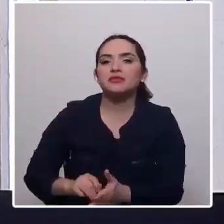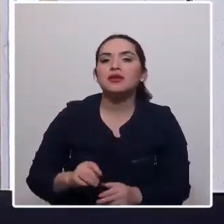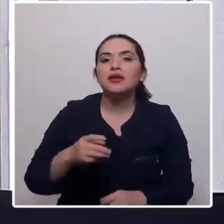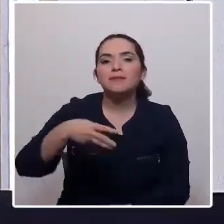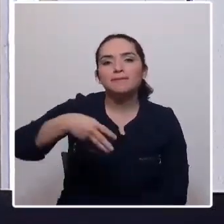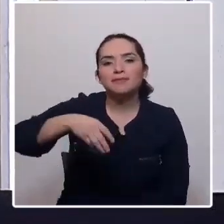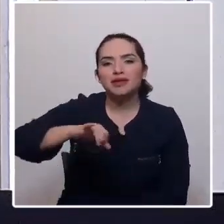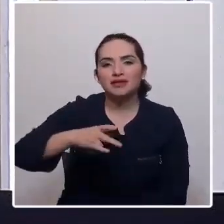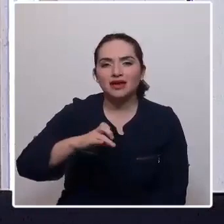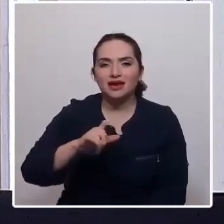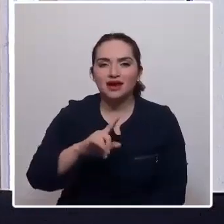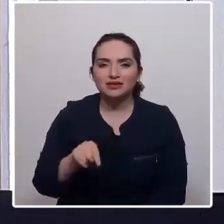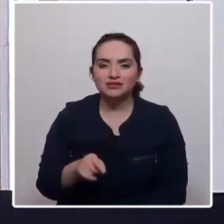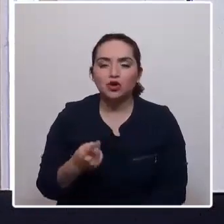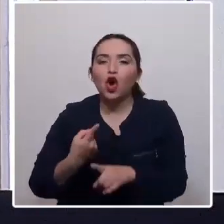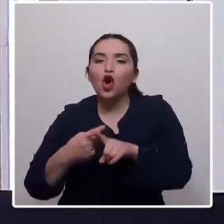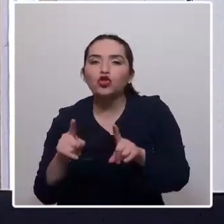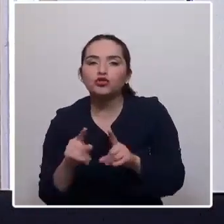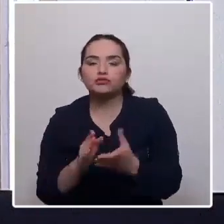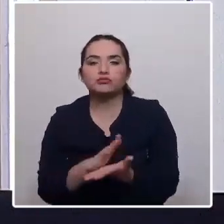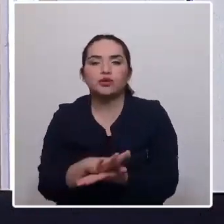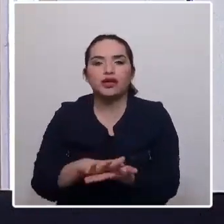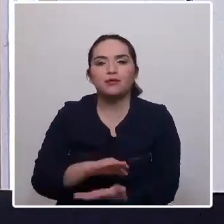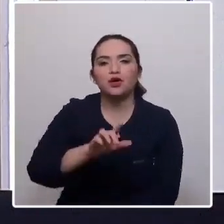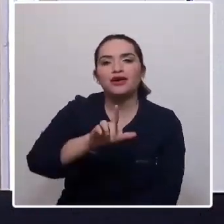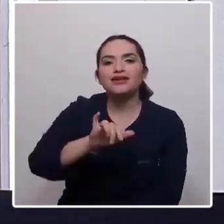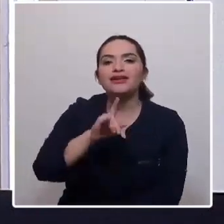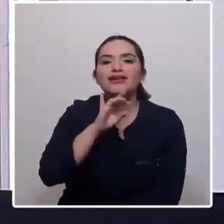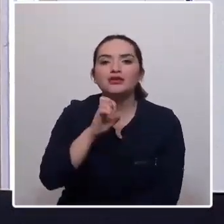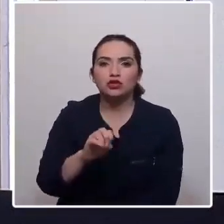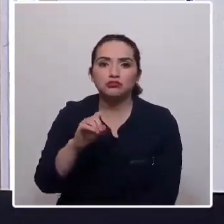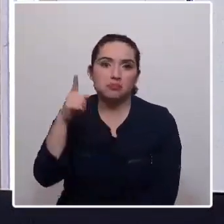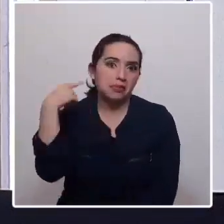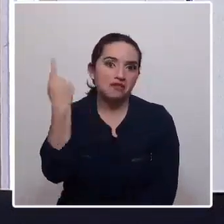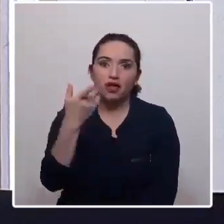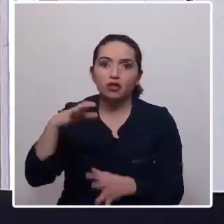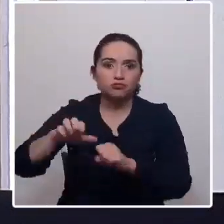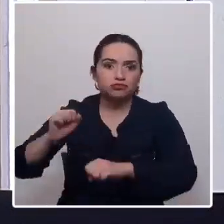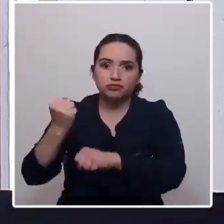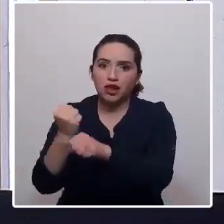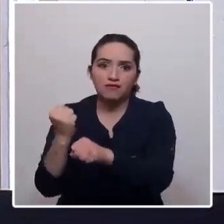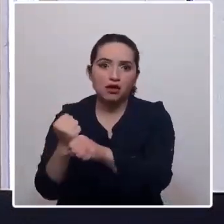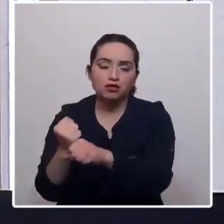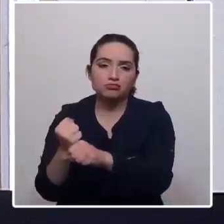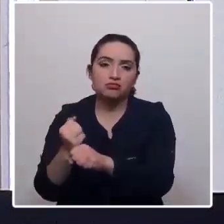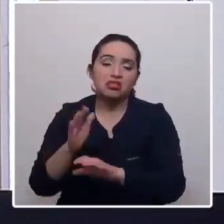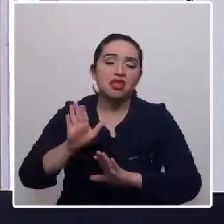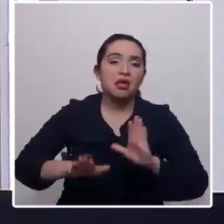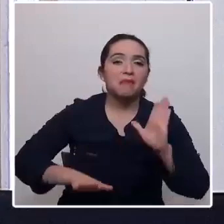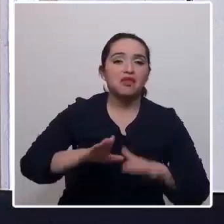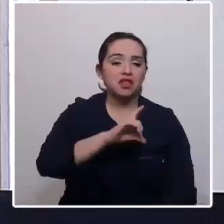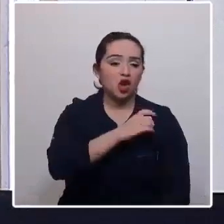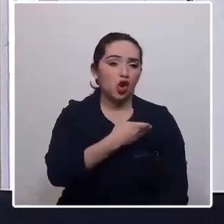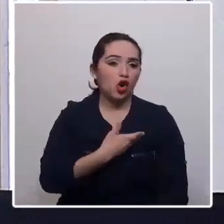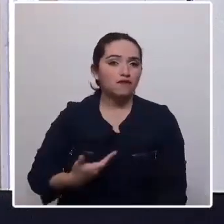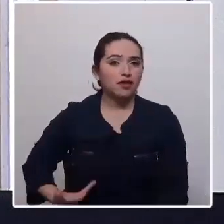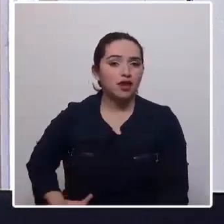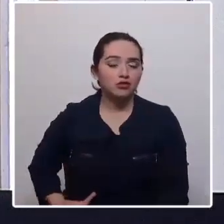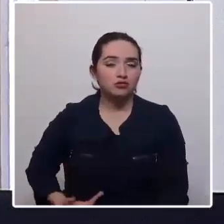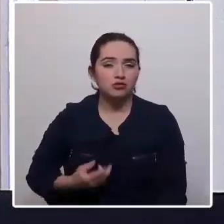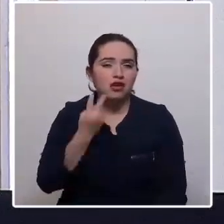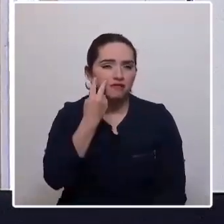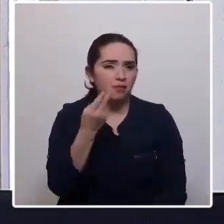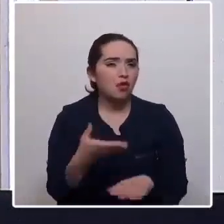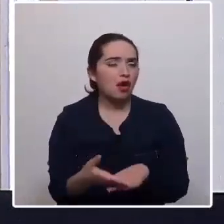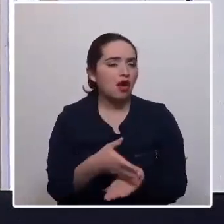como el litio, previo decreto presidencial a privado, lo que depende de la voluntad del gobierno de turno, como lo vimos hace poco antes